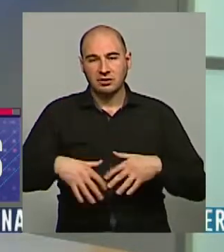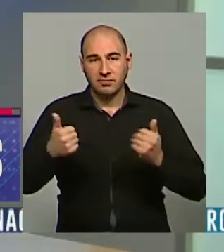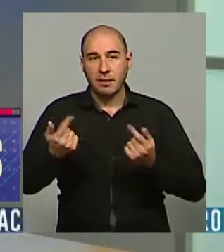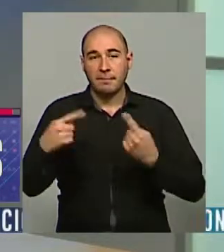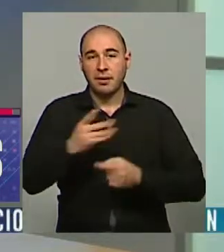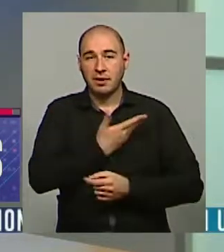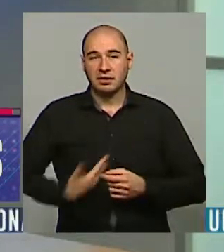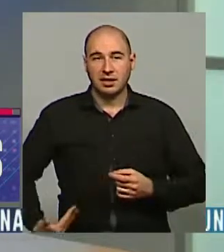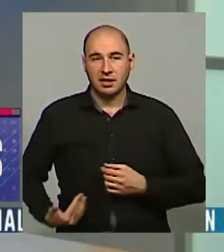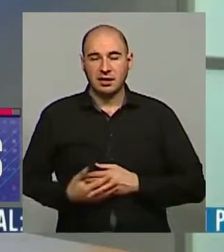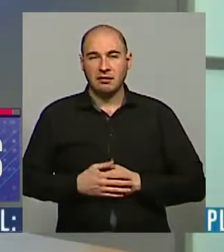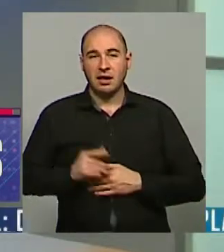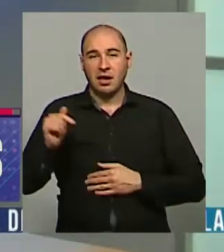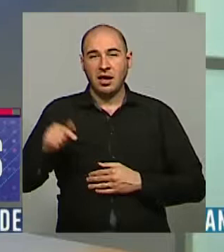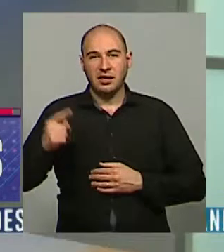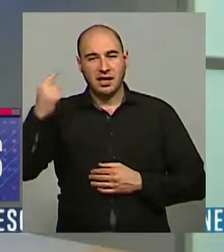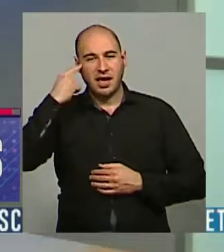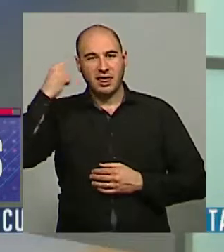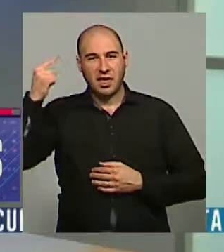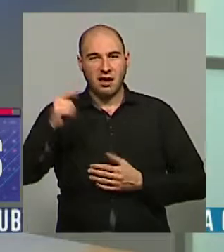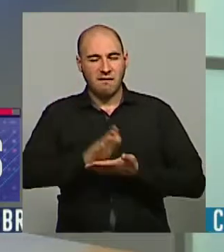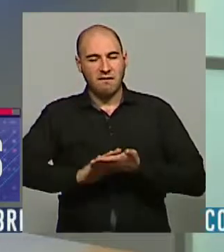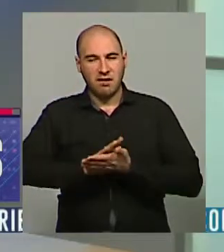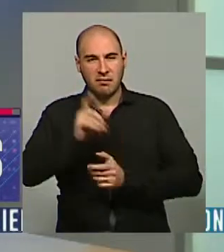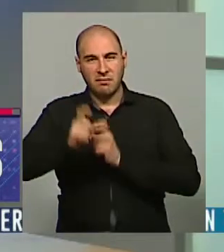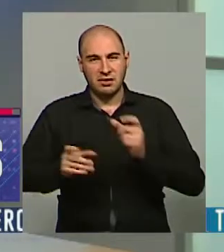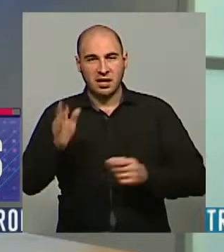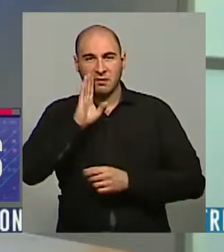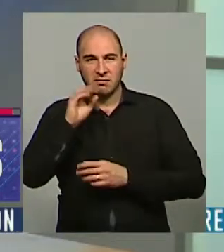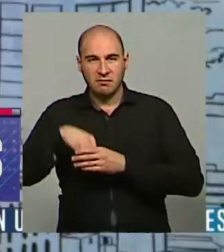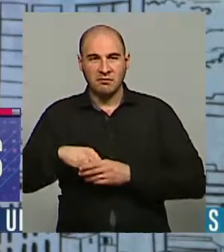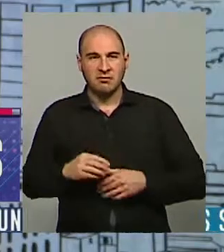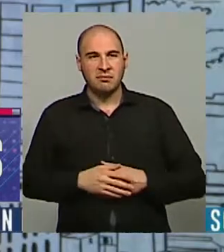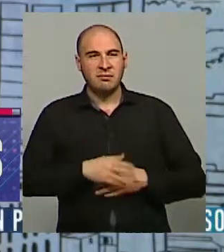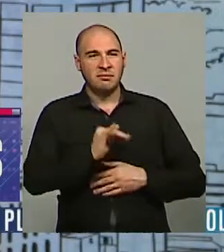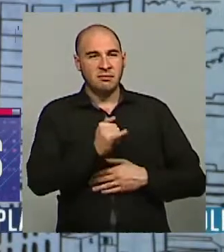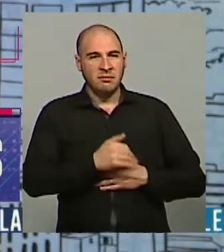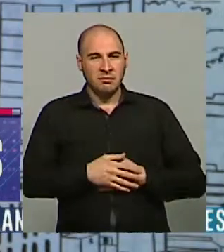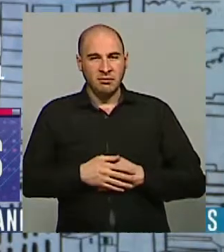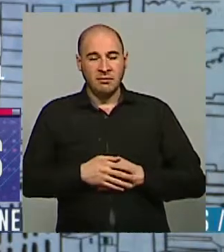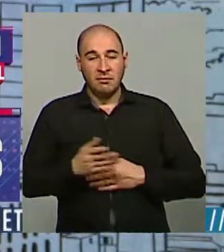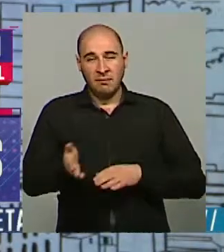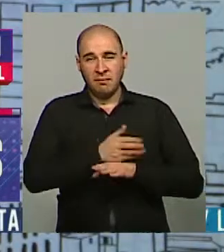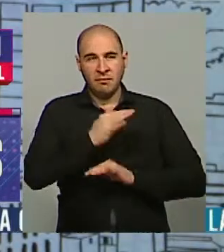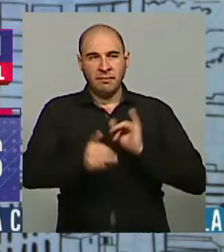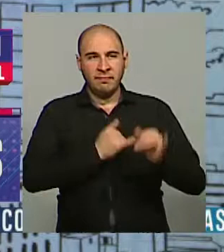el presidente, sin duda, ese pensamiento que tiene influye en la población de Estados Unidos. Sí, es lo que un poco decía